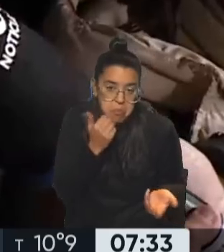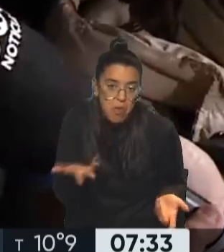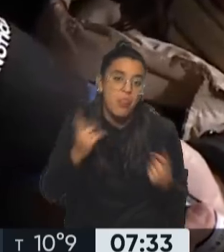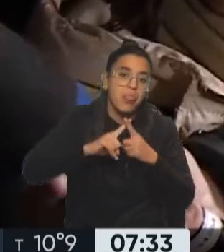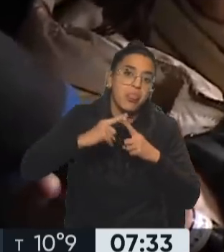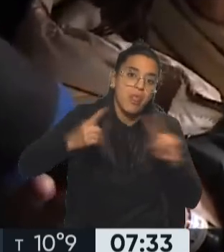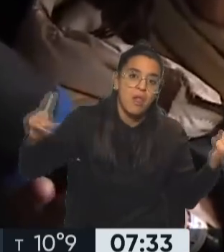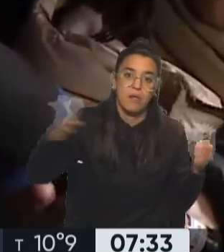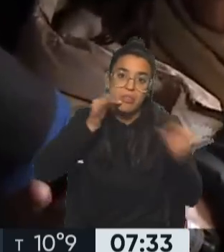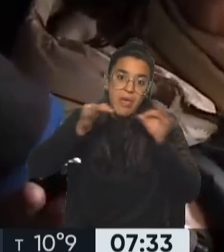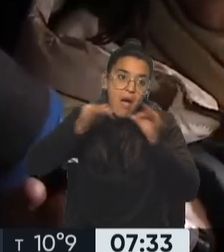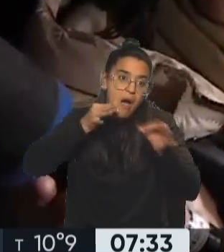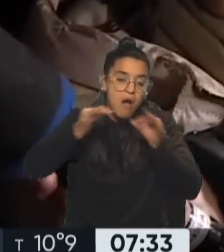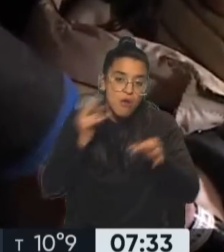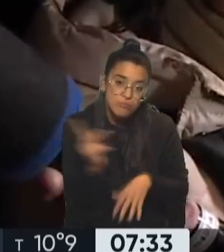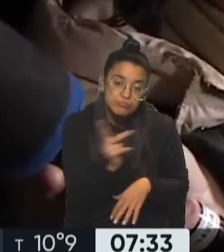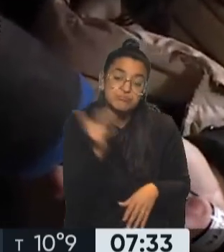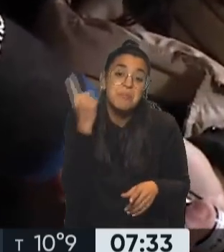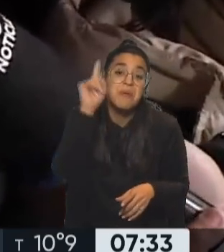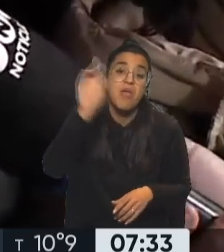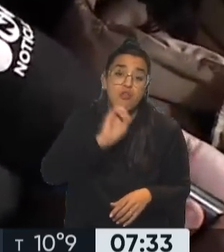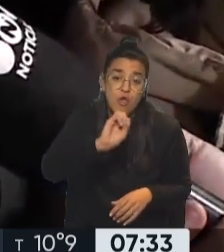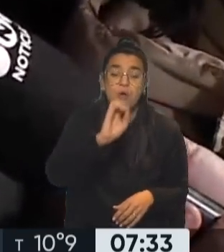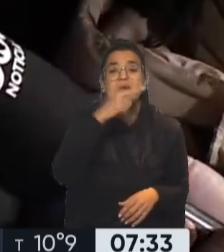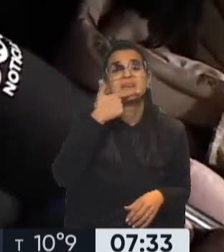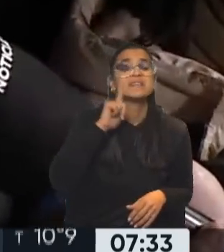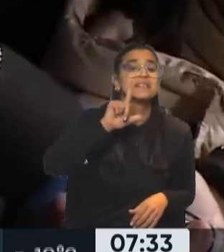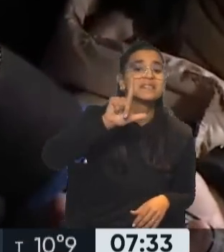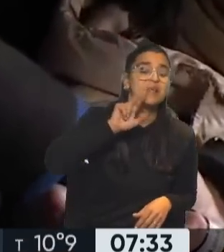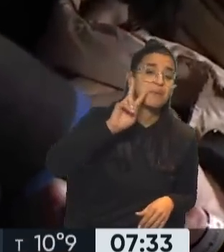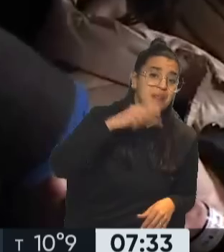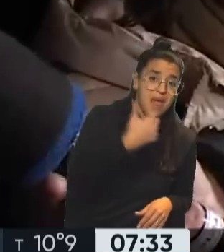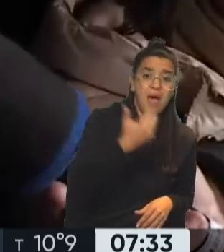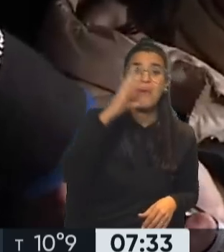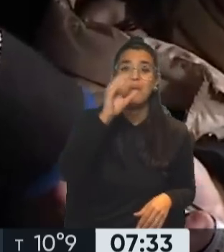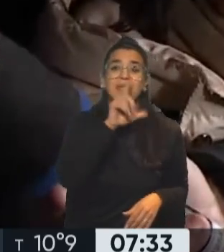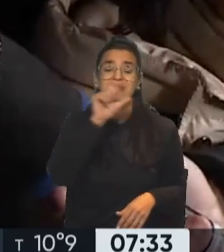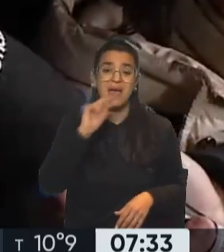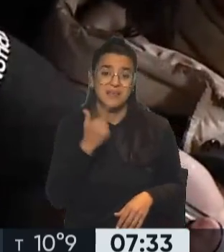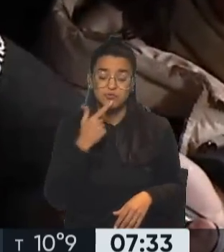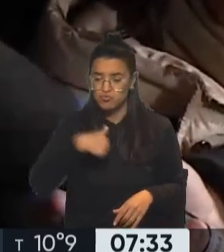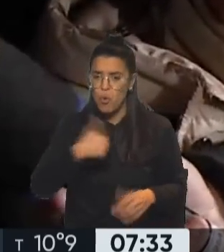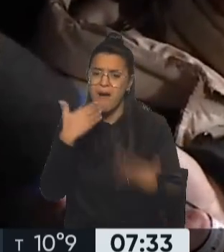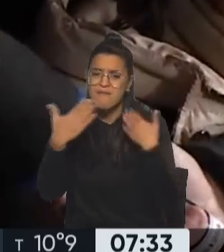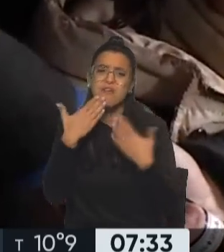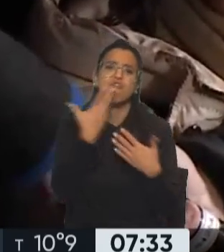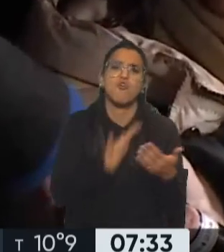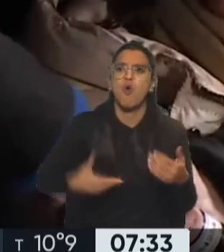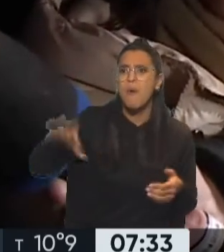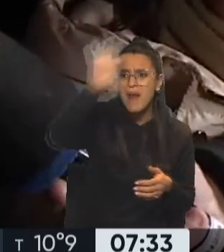extenso, pero bueno, este nombre de Silvina Batakis, yo hablé con todos los gobernadores, hablé con muchos